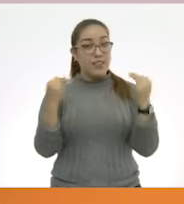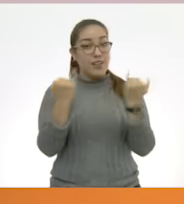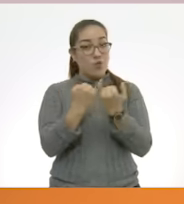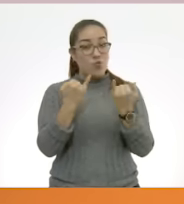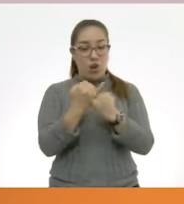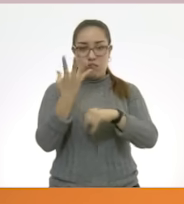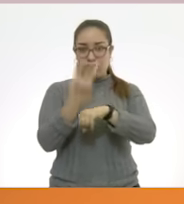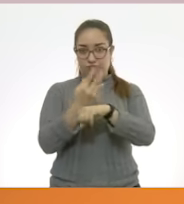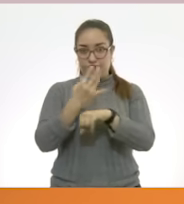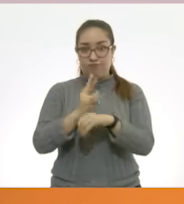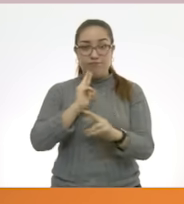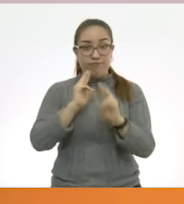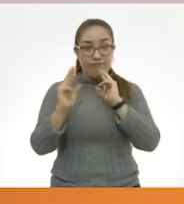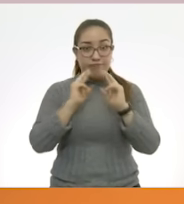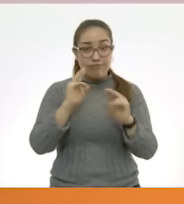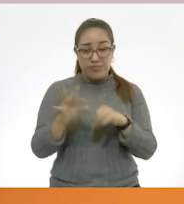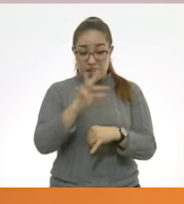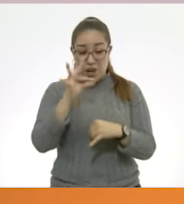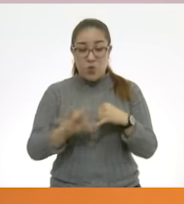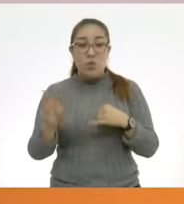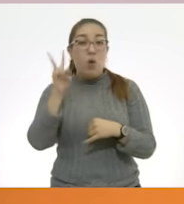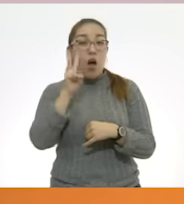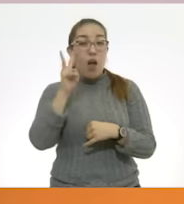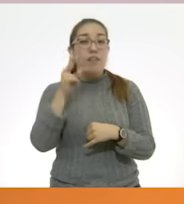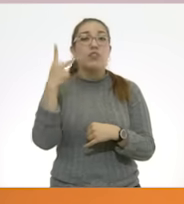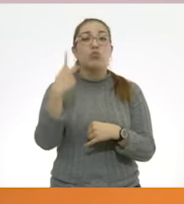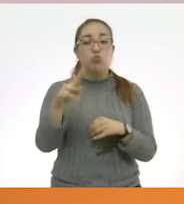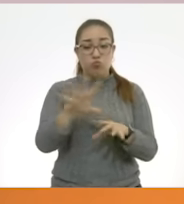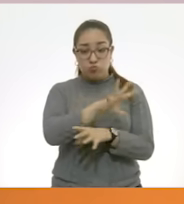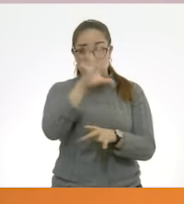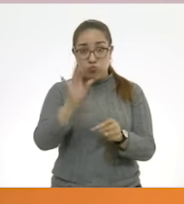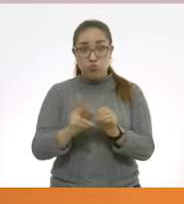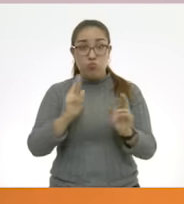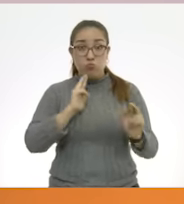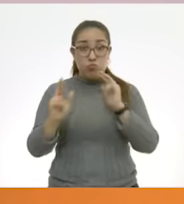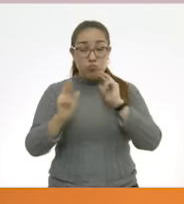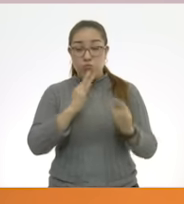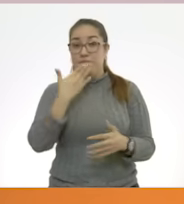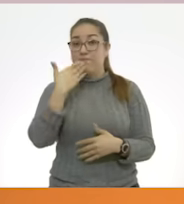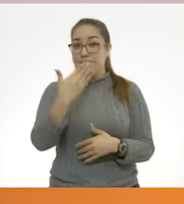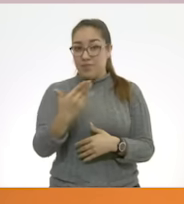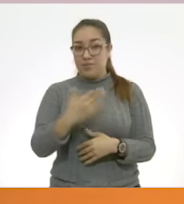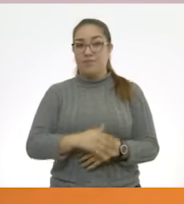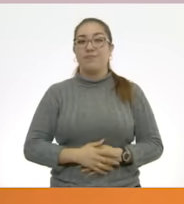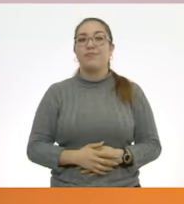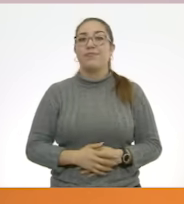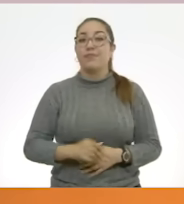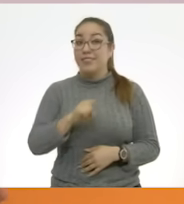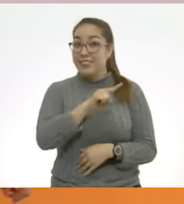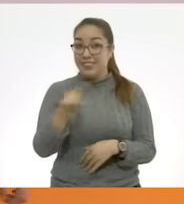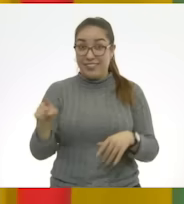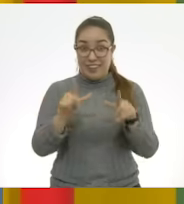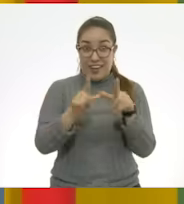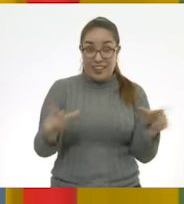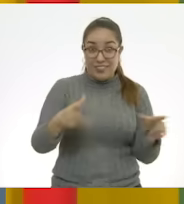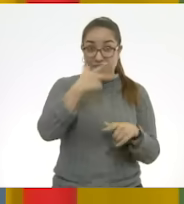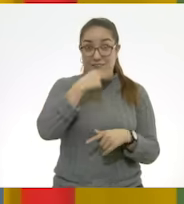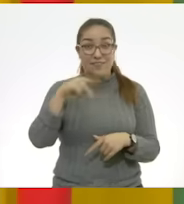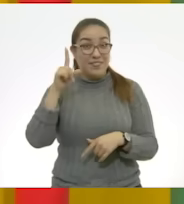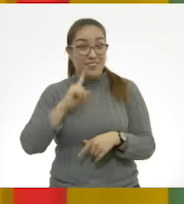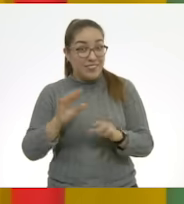vamos a ver si nuestros resultados fueron correctos o cómo podemos ir mejorando. Entonces, muy bien. ¿Lista? Si están listas y listos allá en